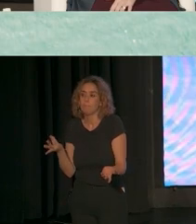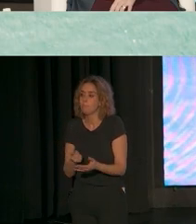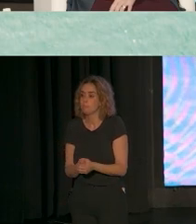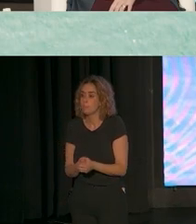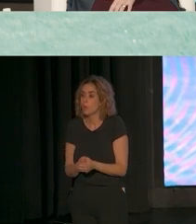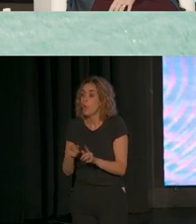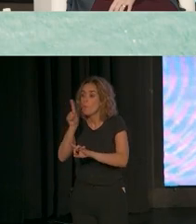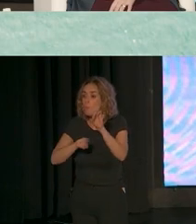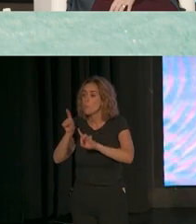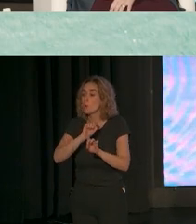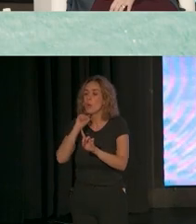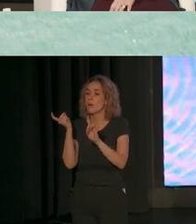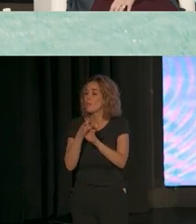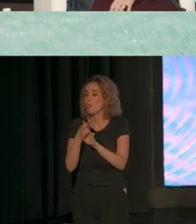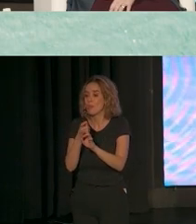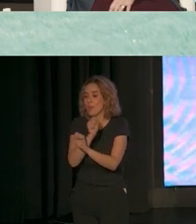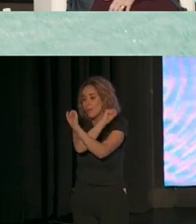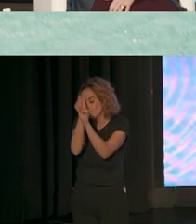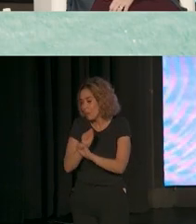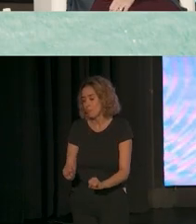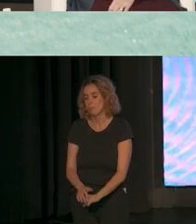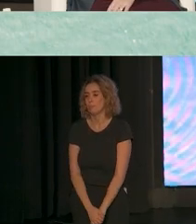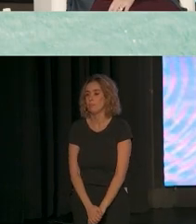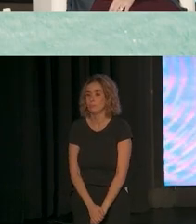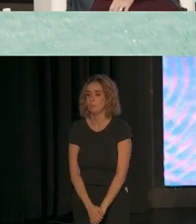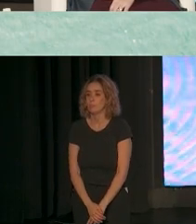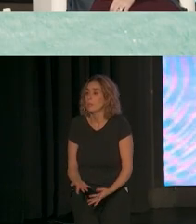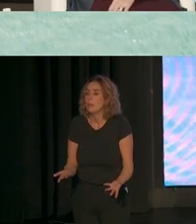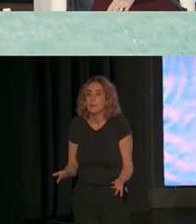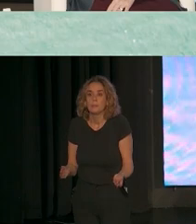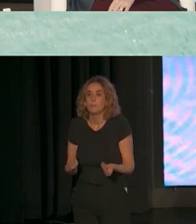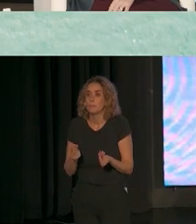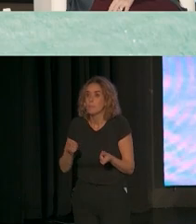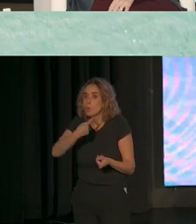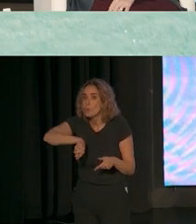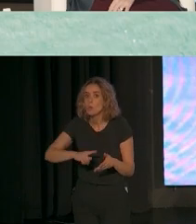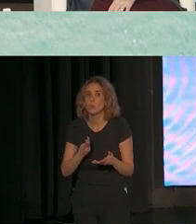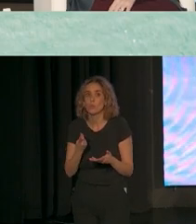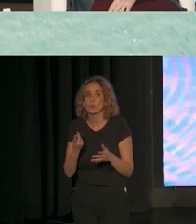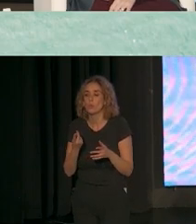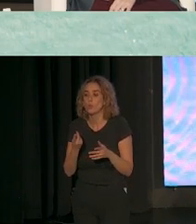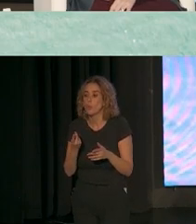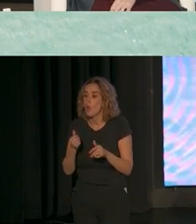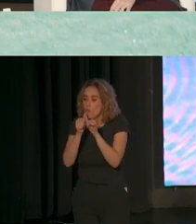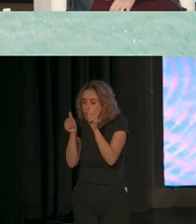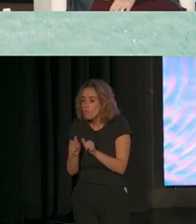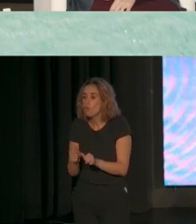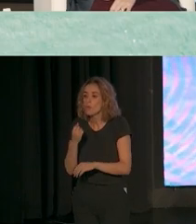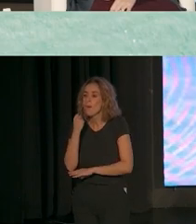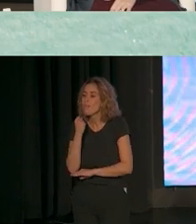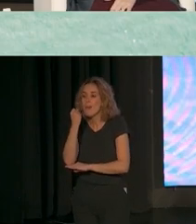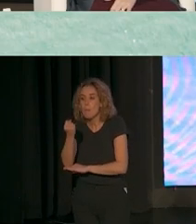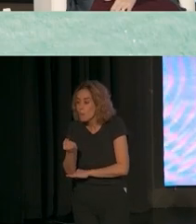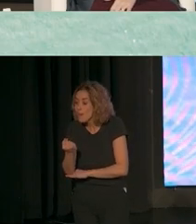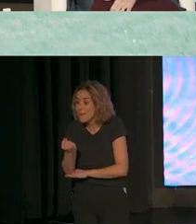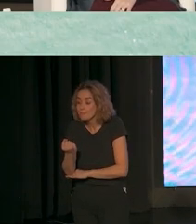podamos resolver los problemas a los que se enfrentan a diario. Y es imposible que podamos ayudarles a entender la mejor forma de apoyar